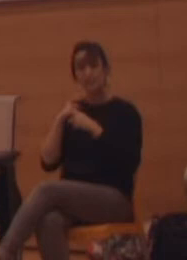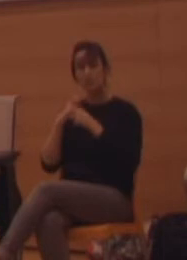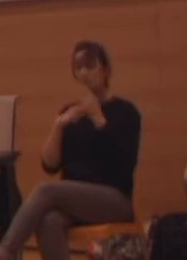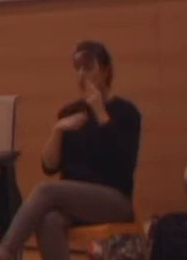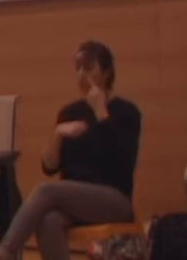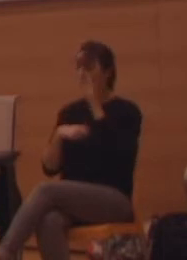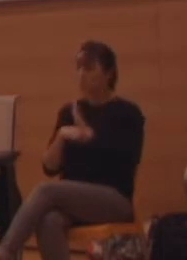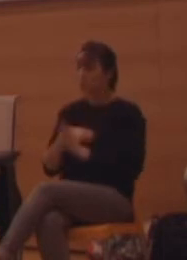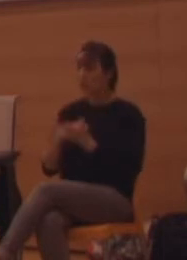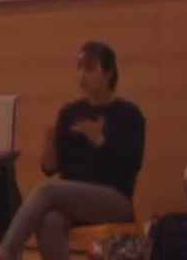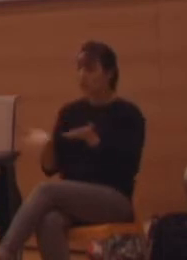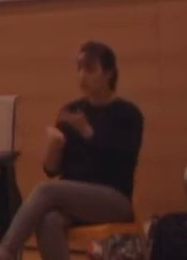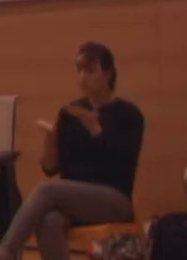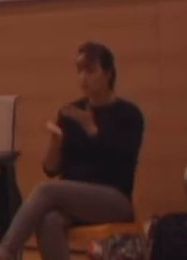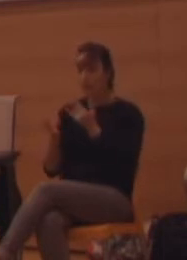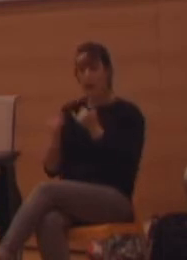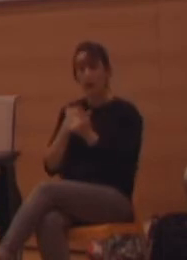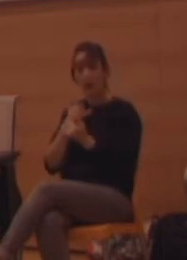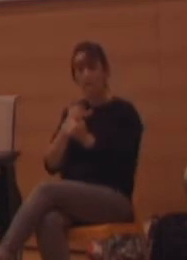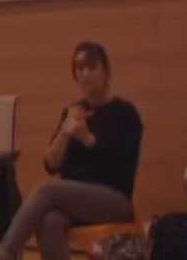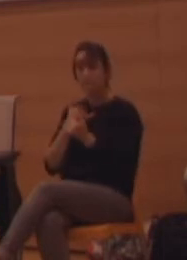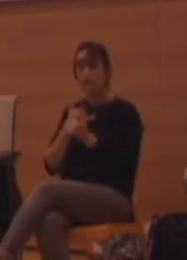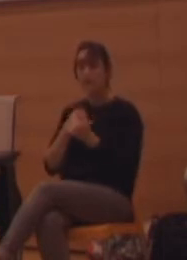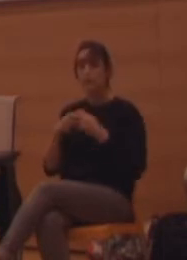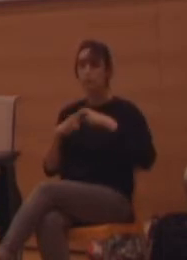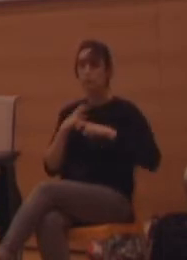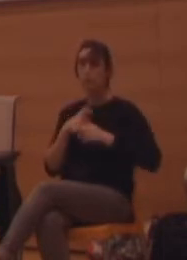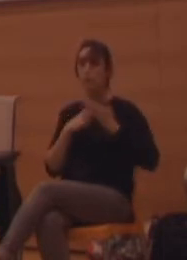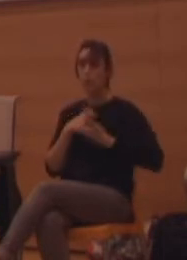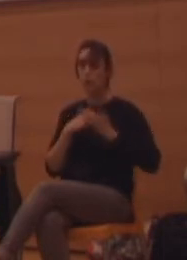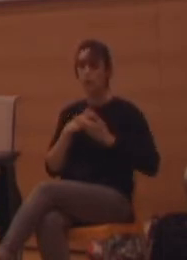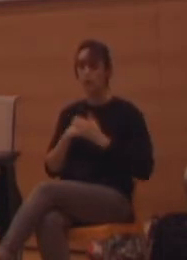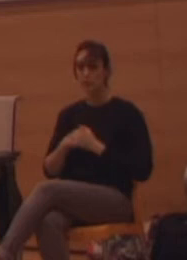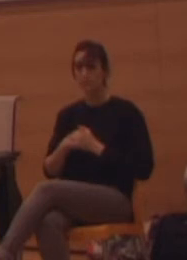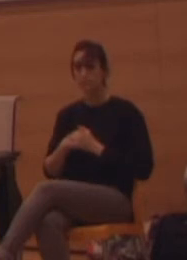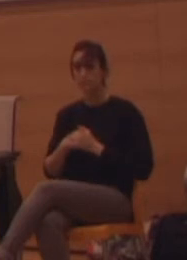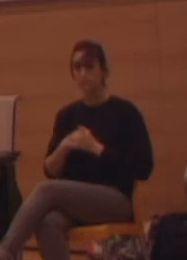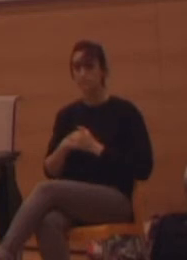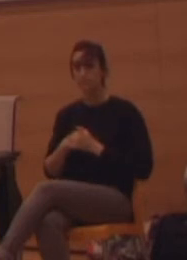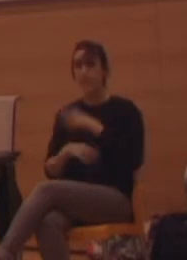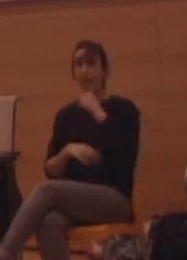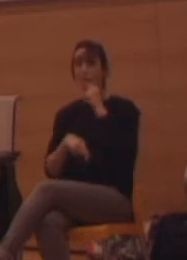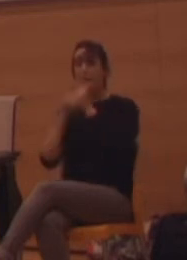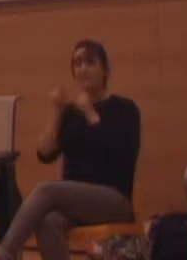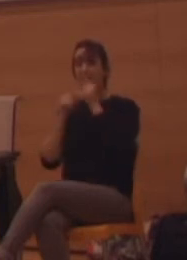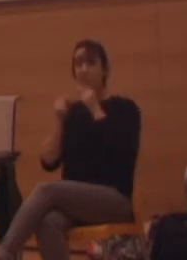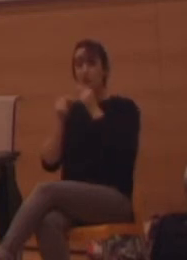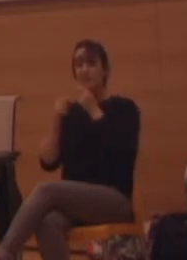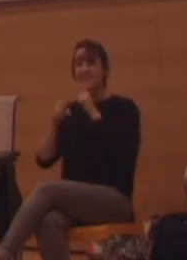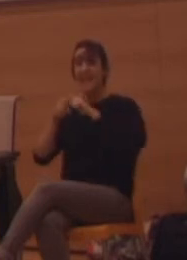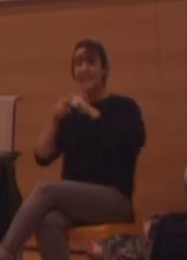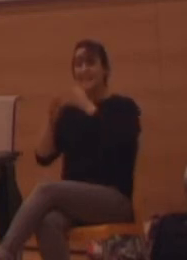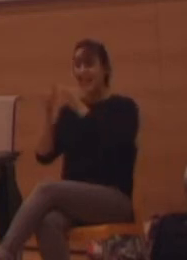parece que no son graves, tienen debajo una lesión ósea importante. Las clases de infecciones. Pues las clases